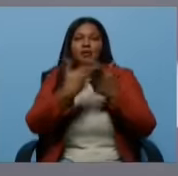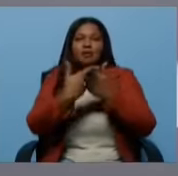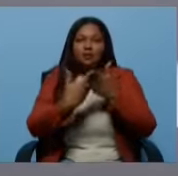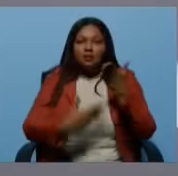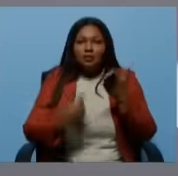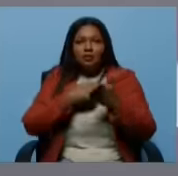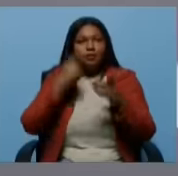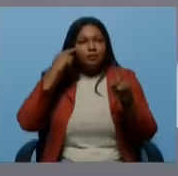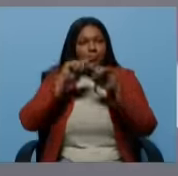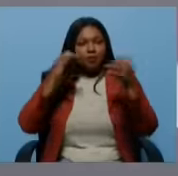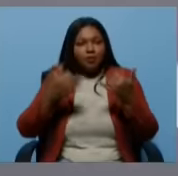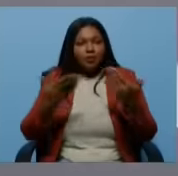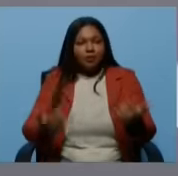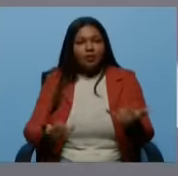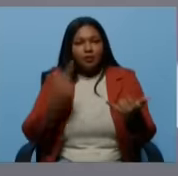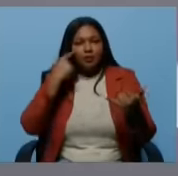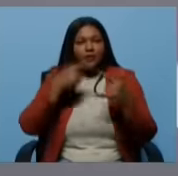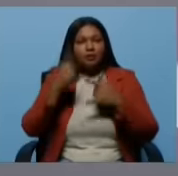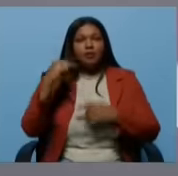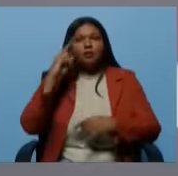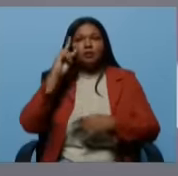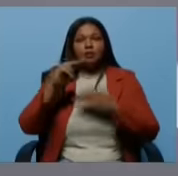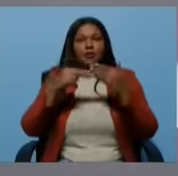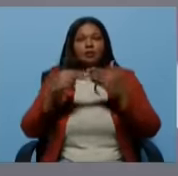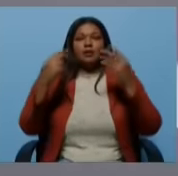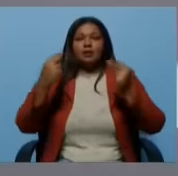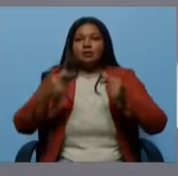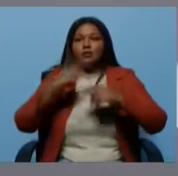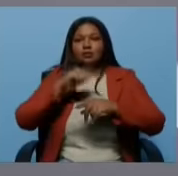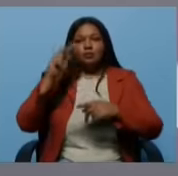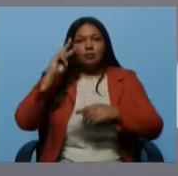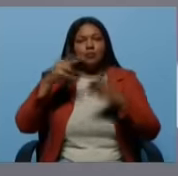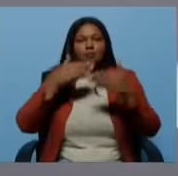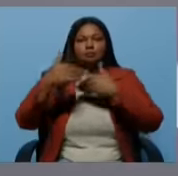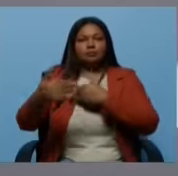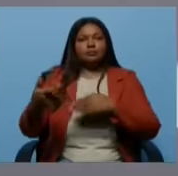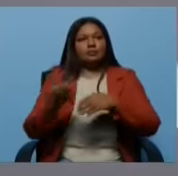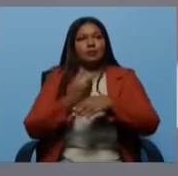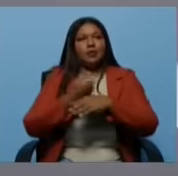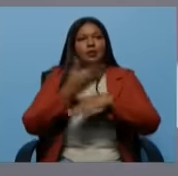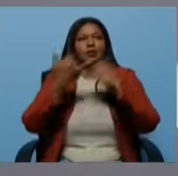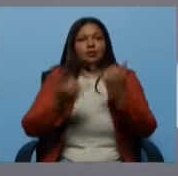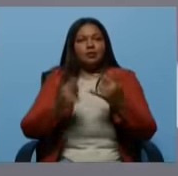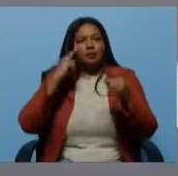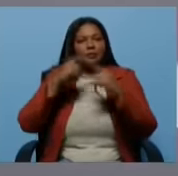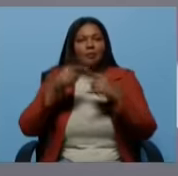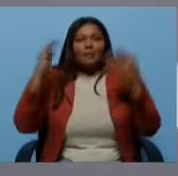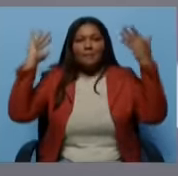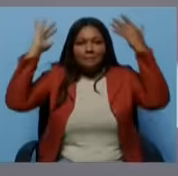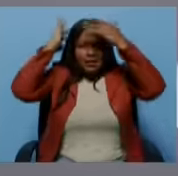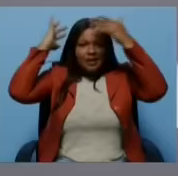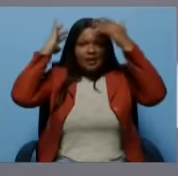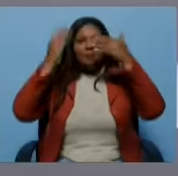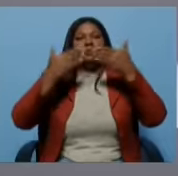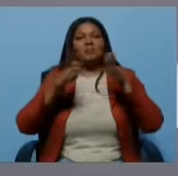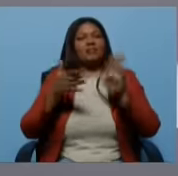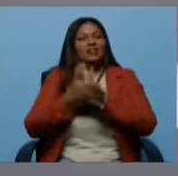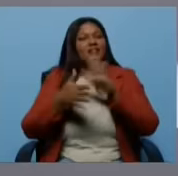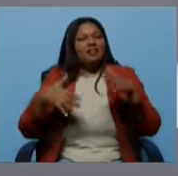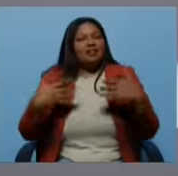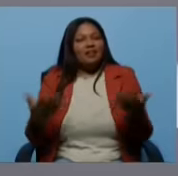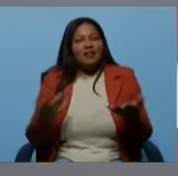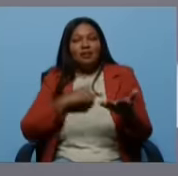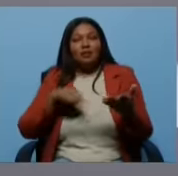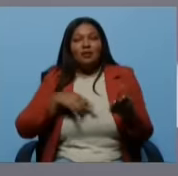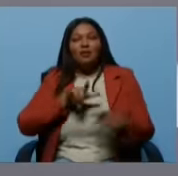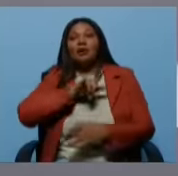mostrando allí todo lo que tiene que ver con las acciones ilegales a las cuales incurrió el gobierno del señor Milei al permitir que